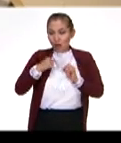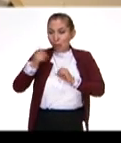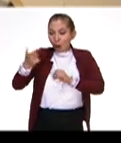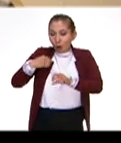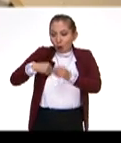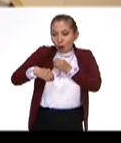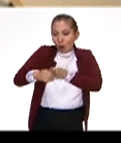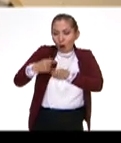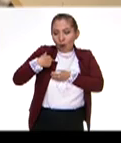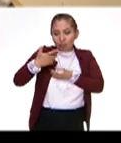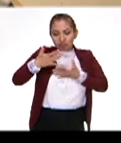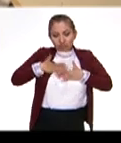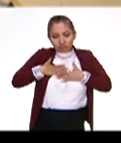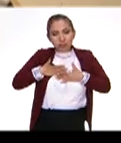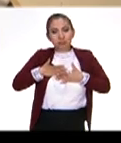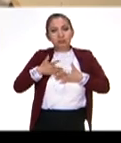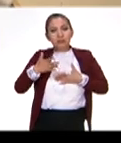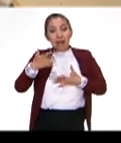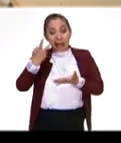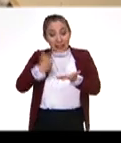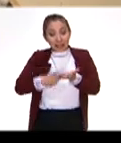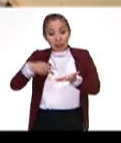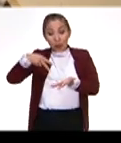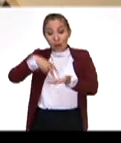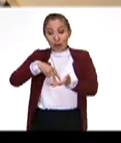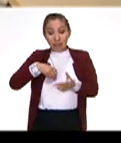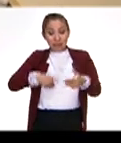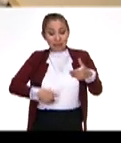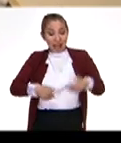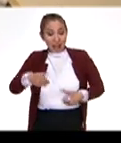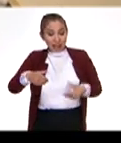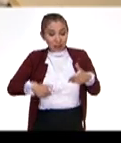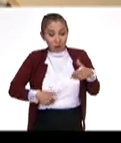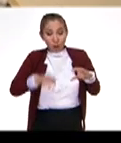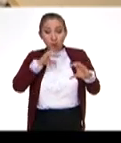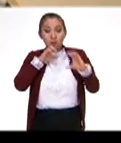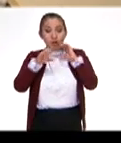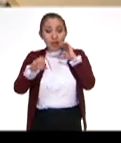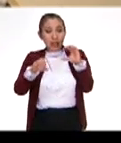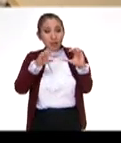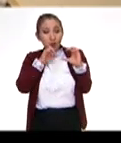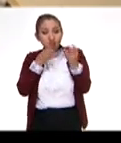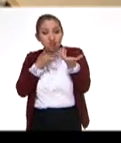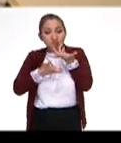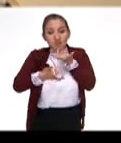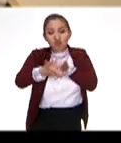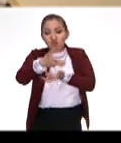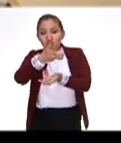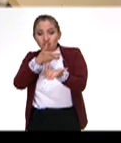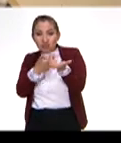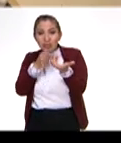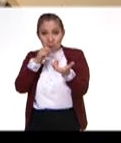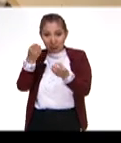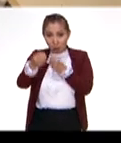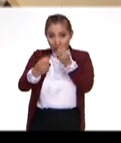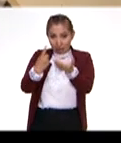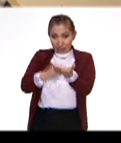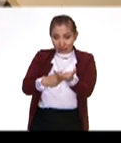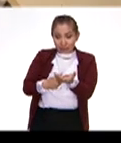o encarnándolos, estar ahí adentro en este juego de comunicación, porque la comunicación es toda una puesta en